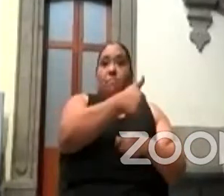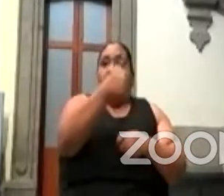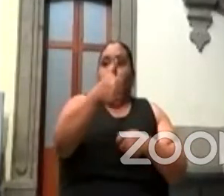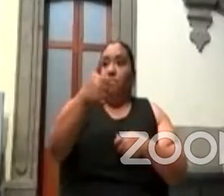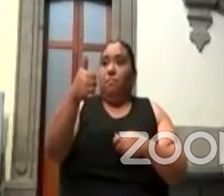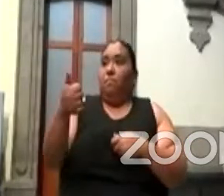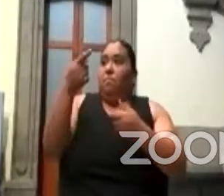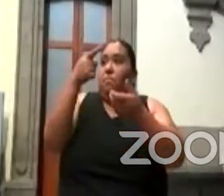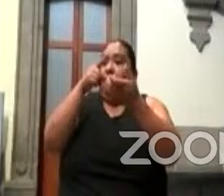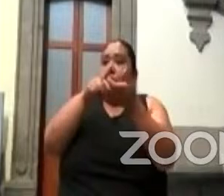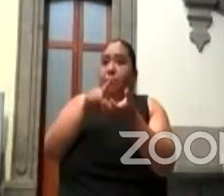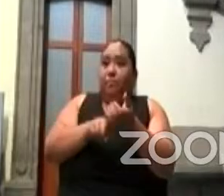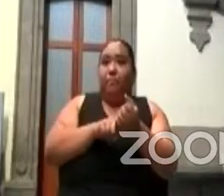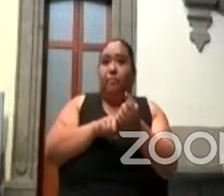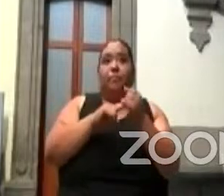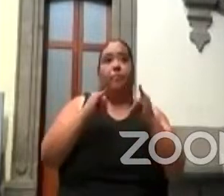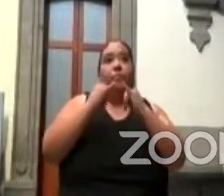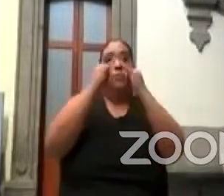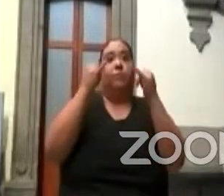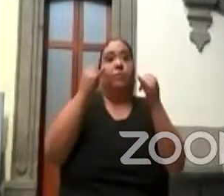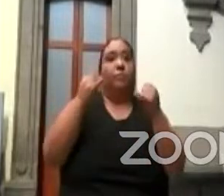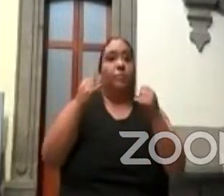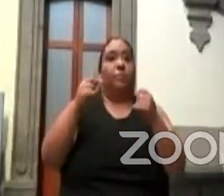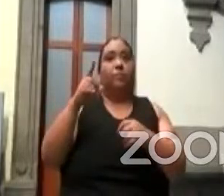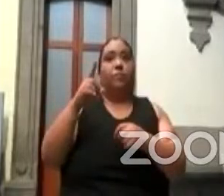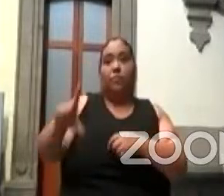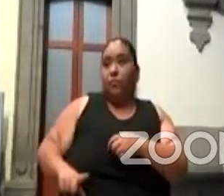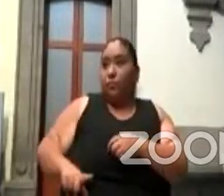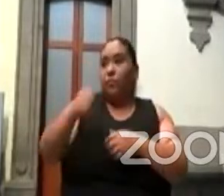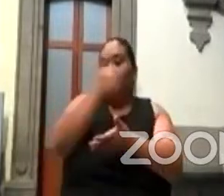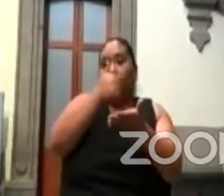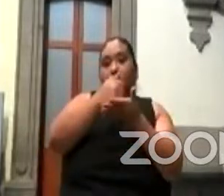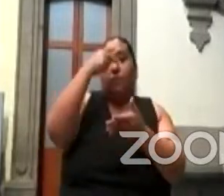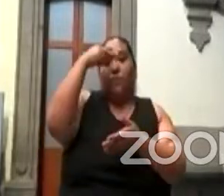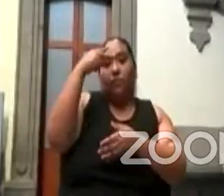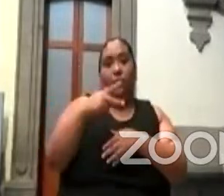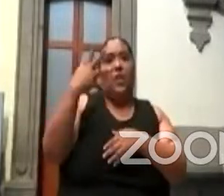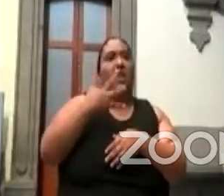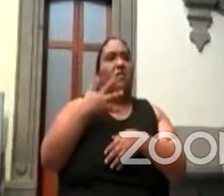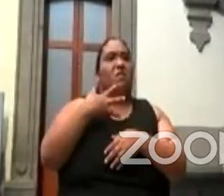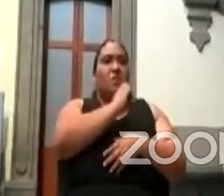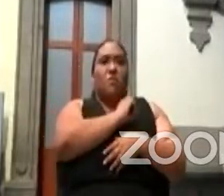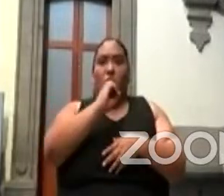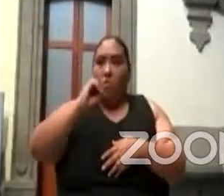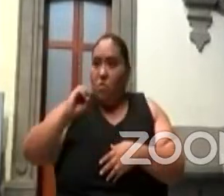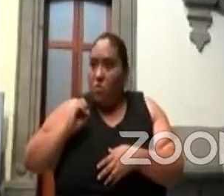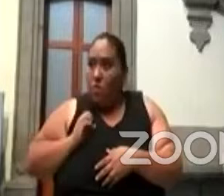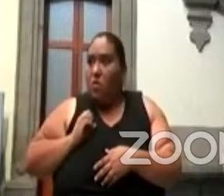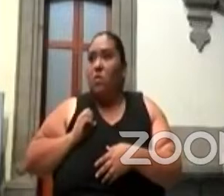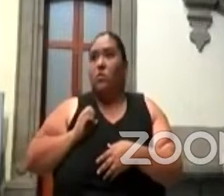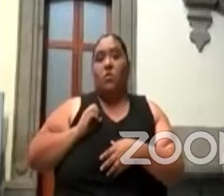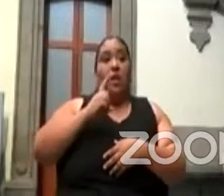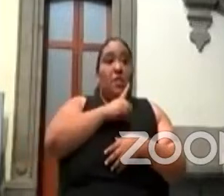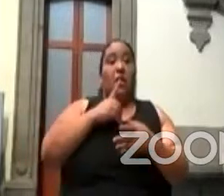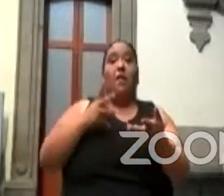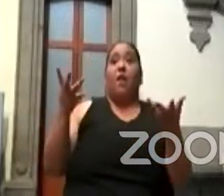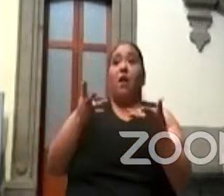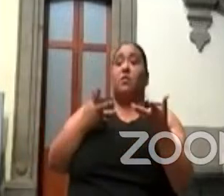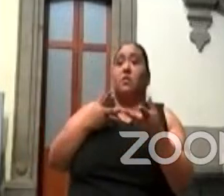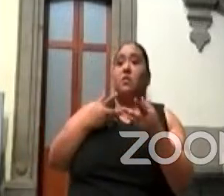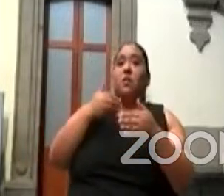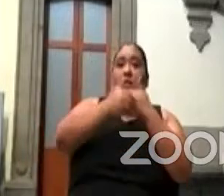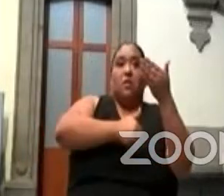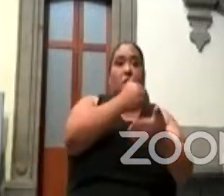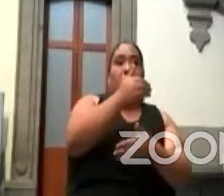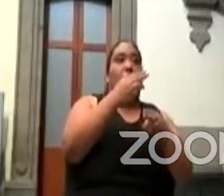gobierno de la Ciudad de México tiene obligaciones, atribuciones en realizar en materia